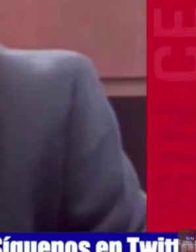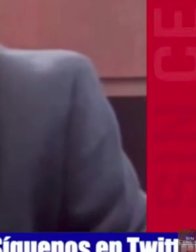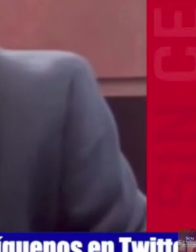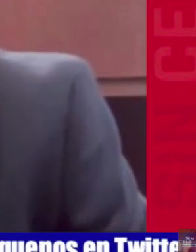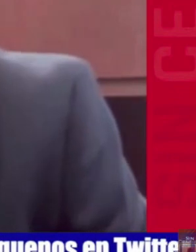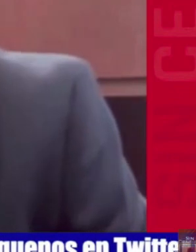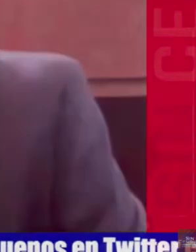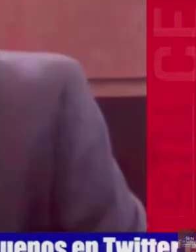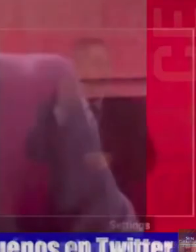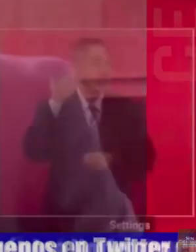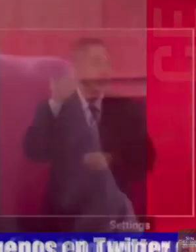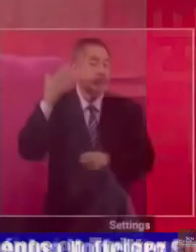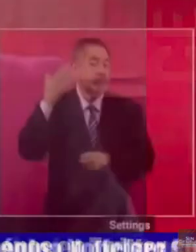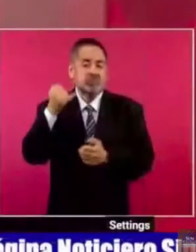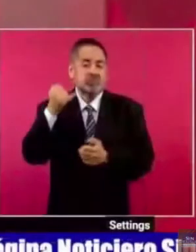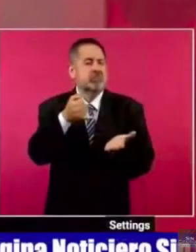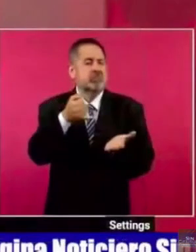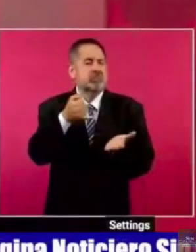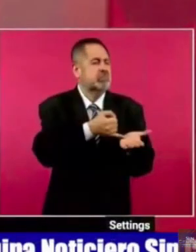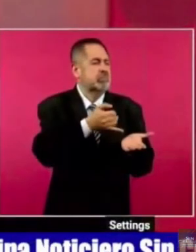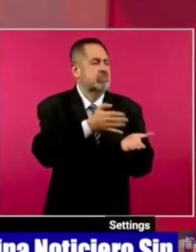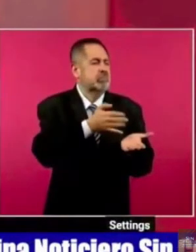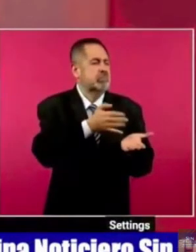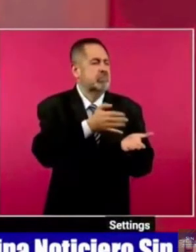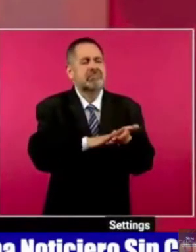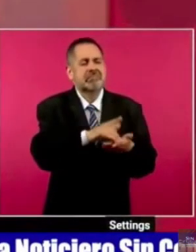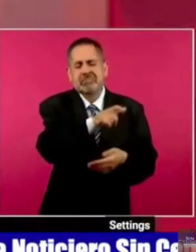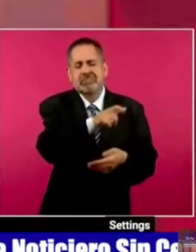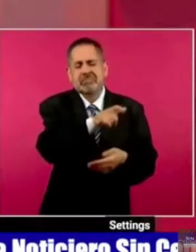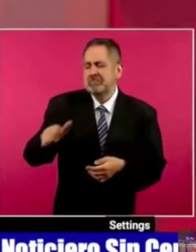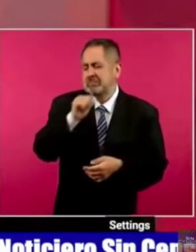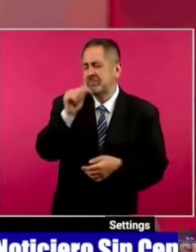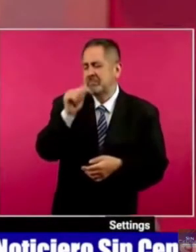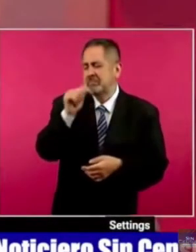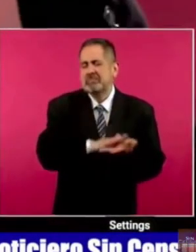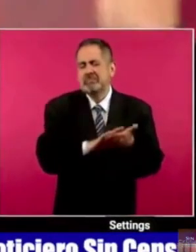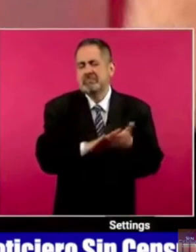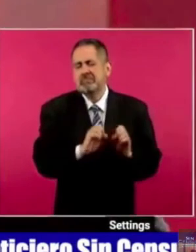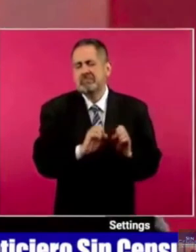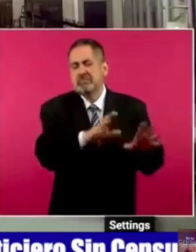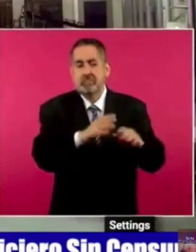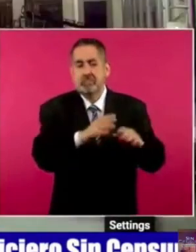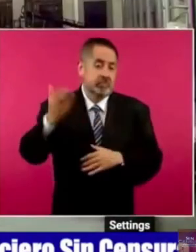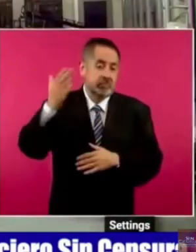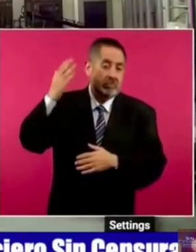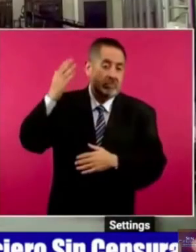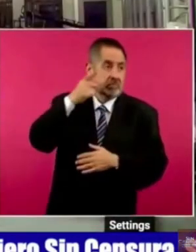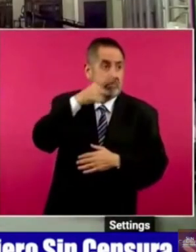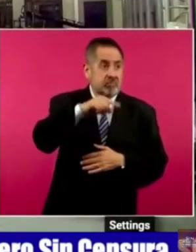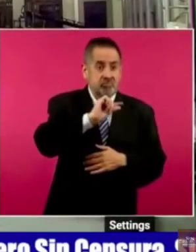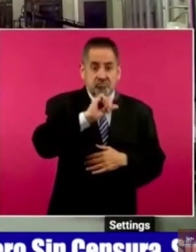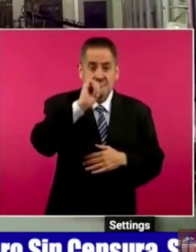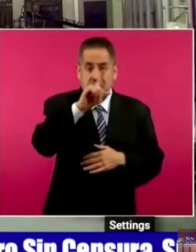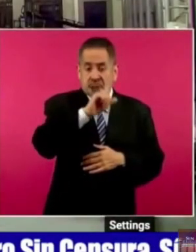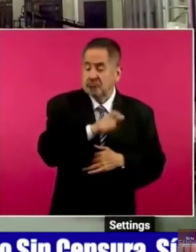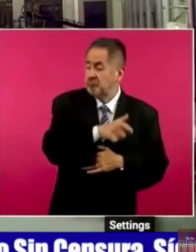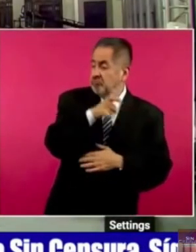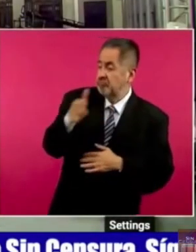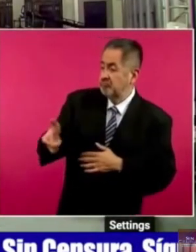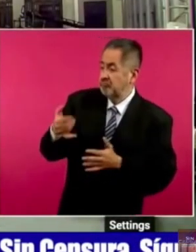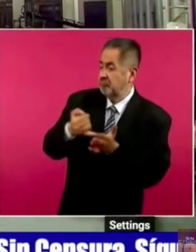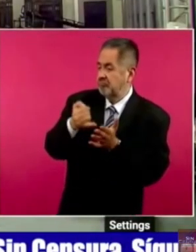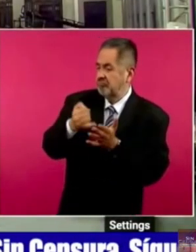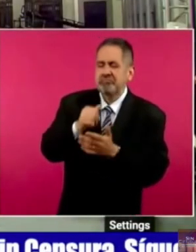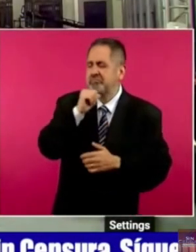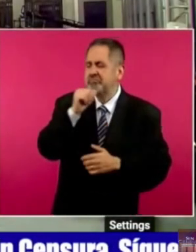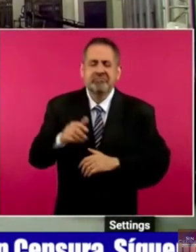de la Corte, con el doctor Arturo Saldívar, y creo que han hecho una dupla muy buena en cuanto